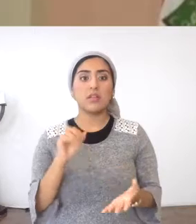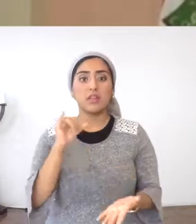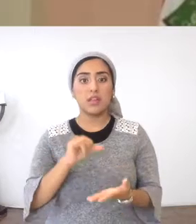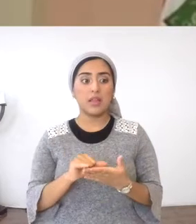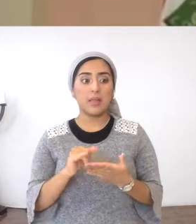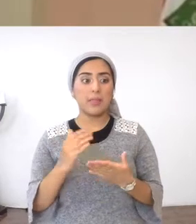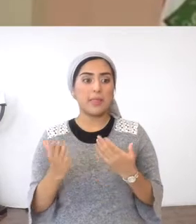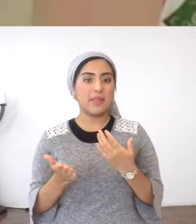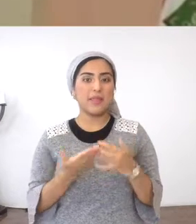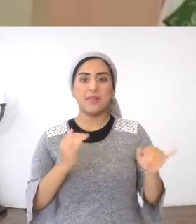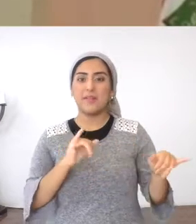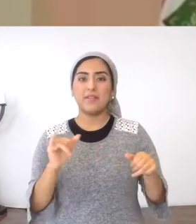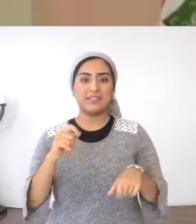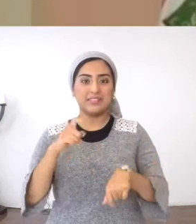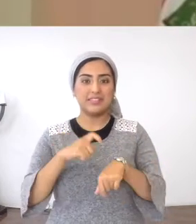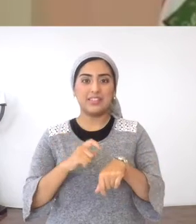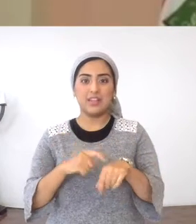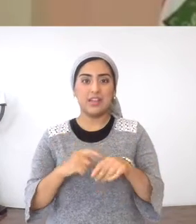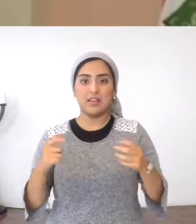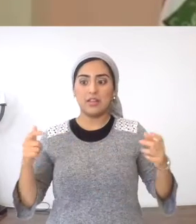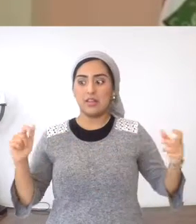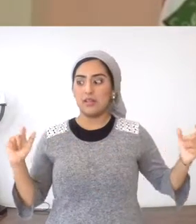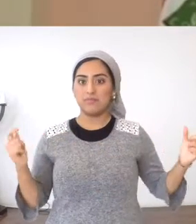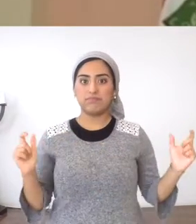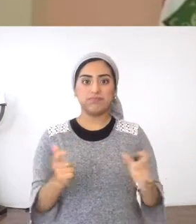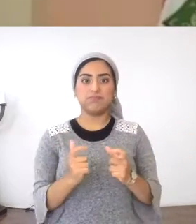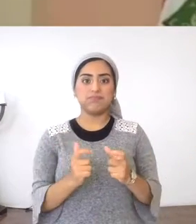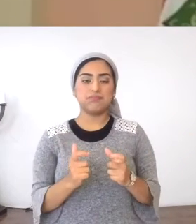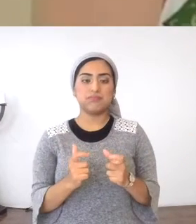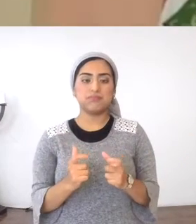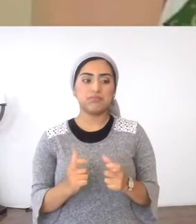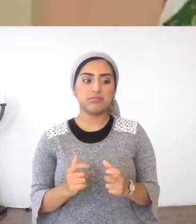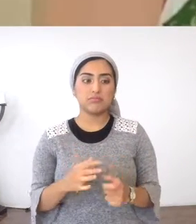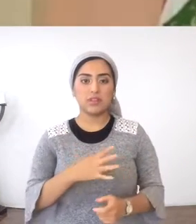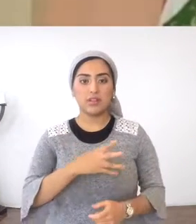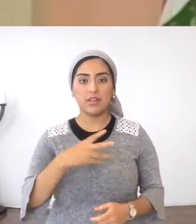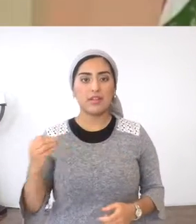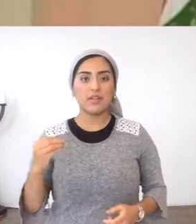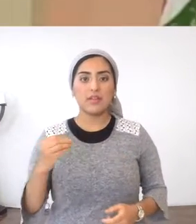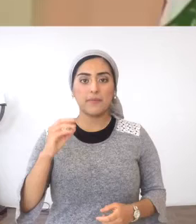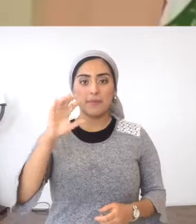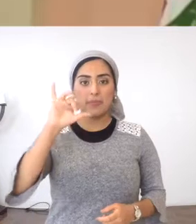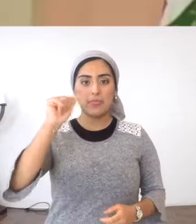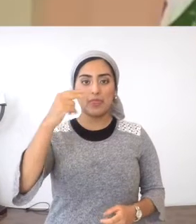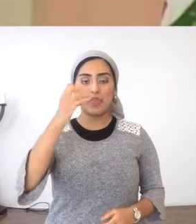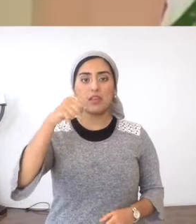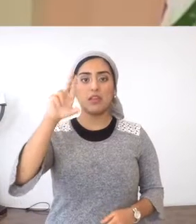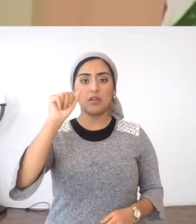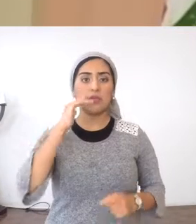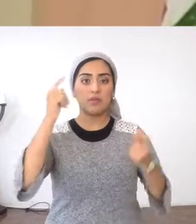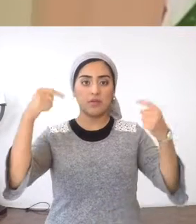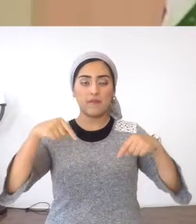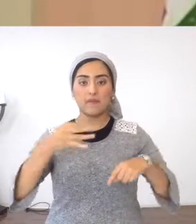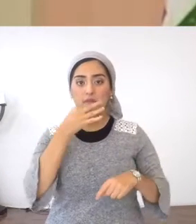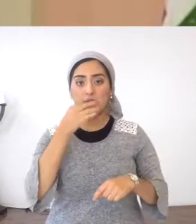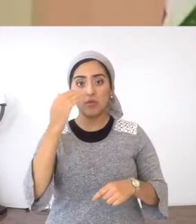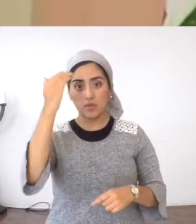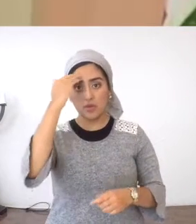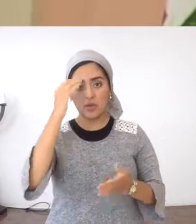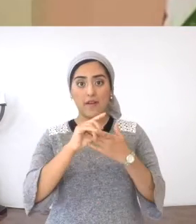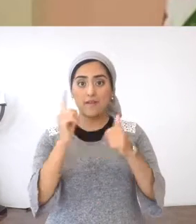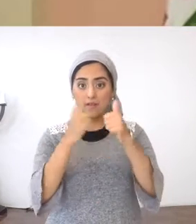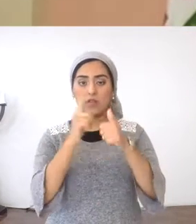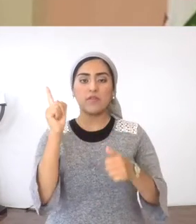Que pareciera como si los tiempos se hubieran reducido Y bueno, Yahshua viene pronto, sabemos que va a salir el